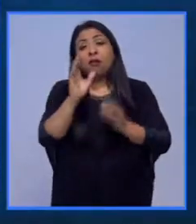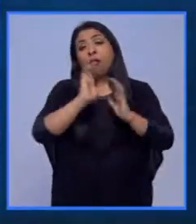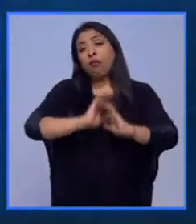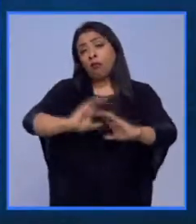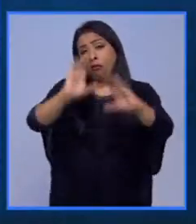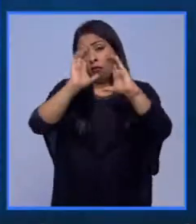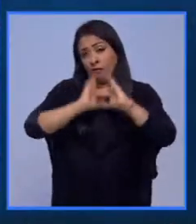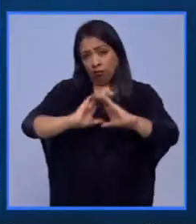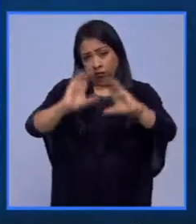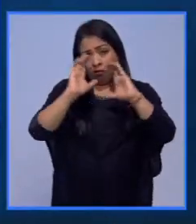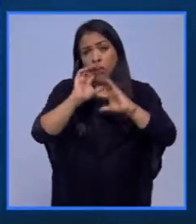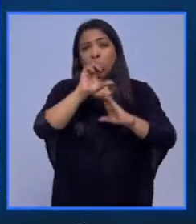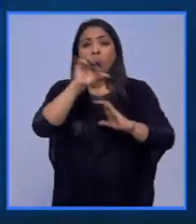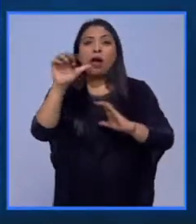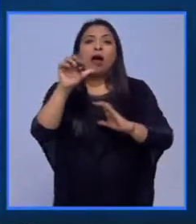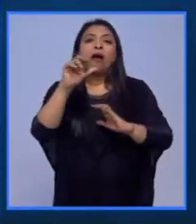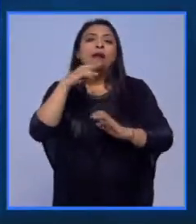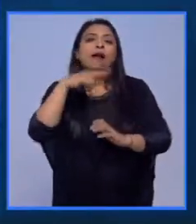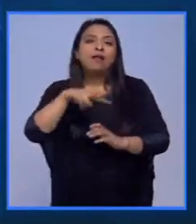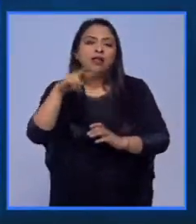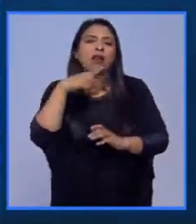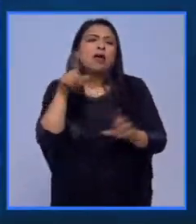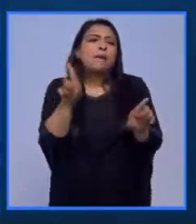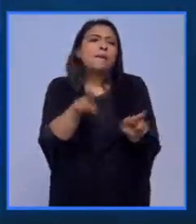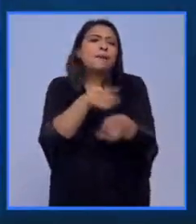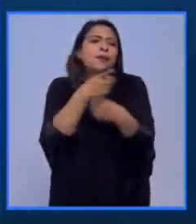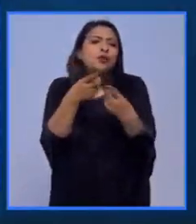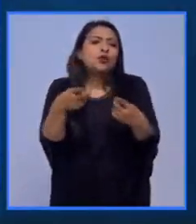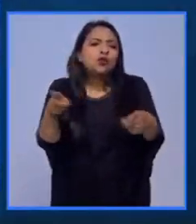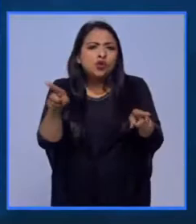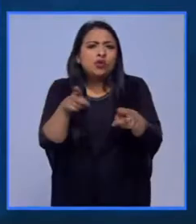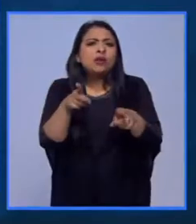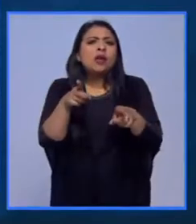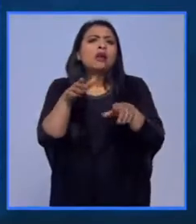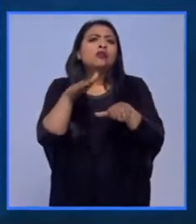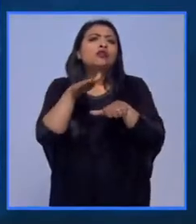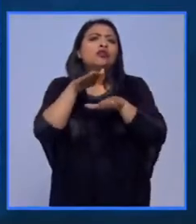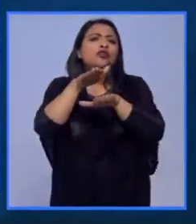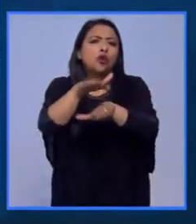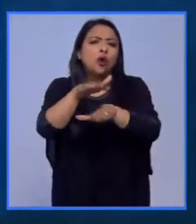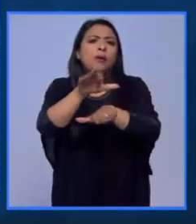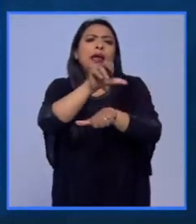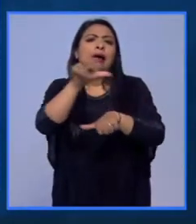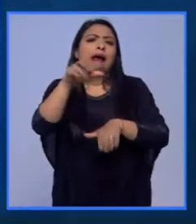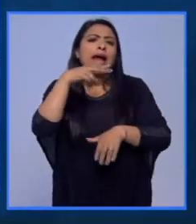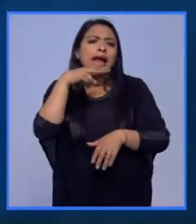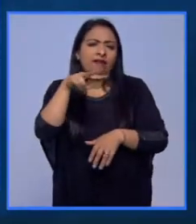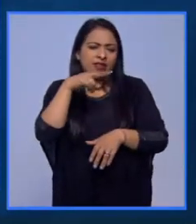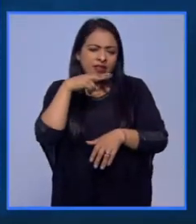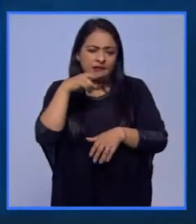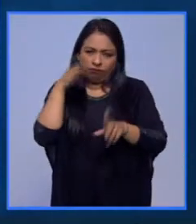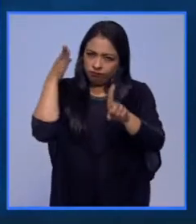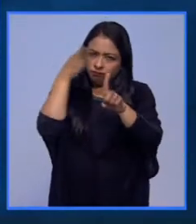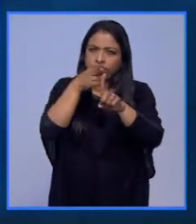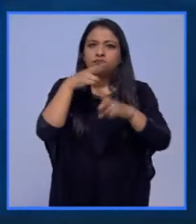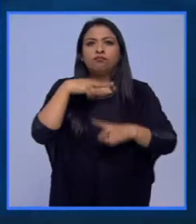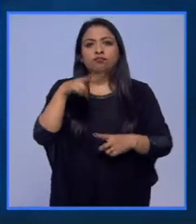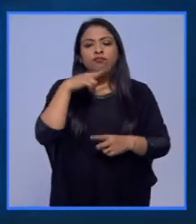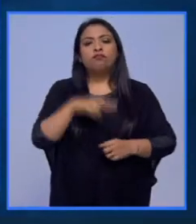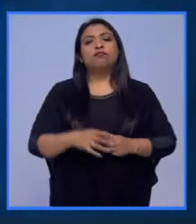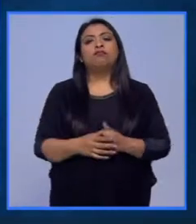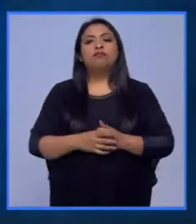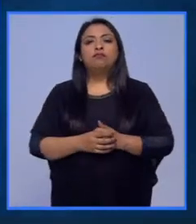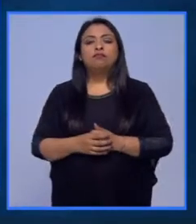cantos también hacia la Navidad. Entonces es música en base que se hace para la Navidad, es profesa para la Navidad.